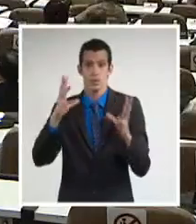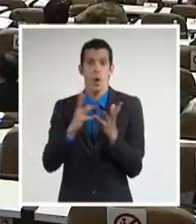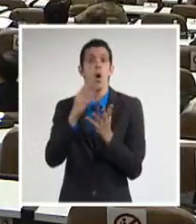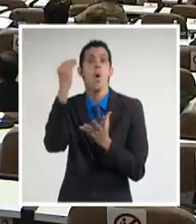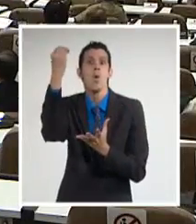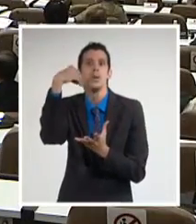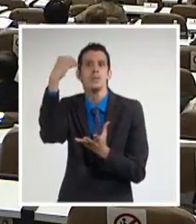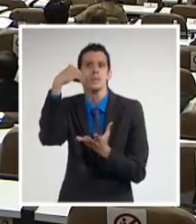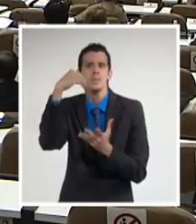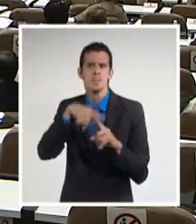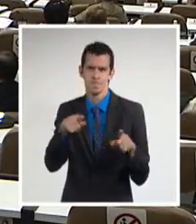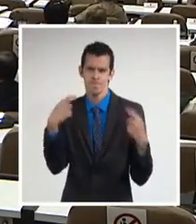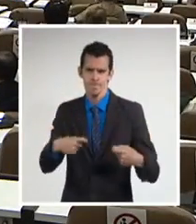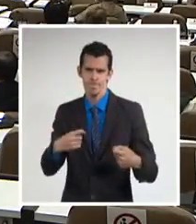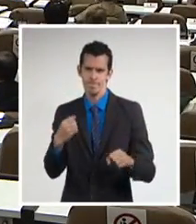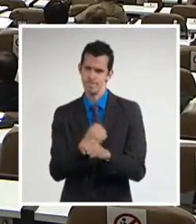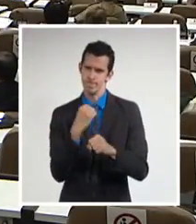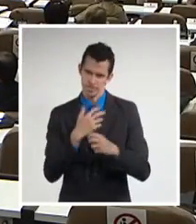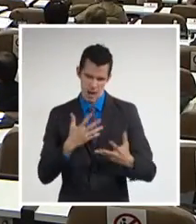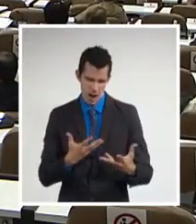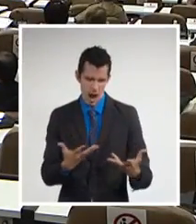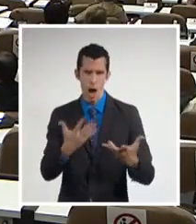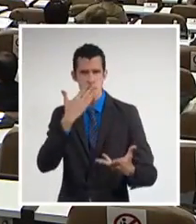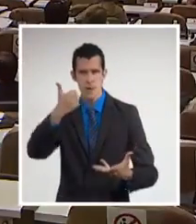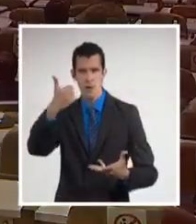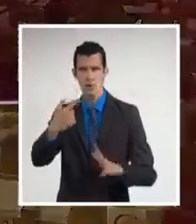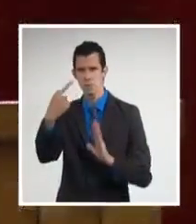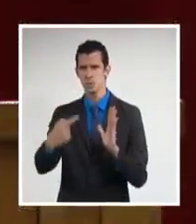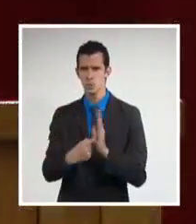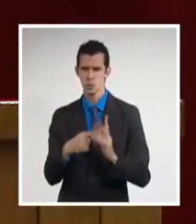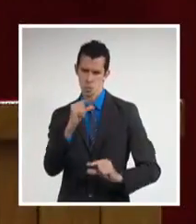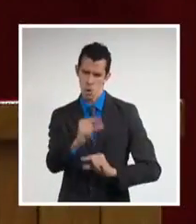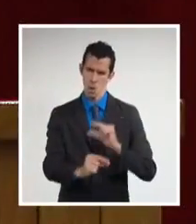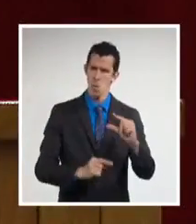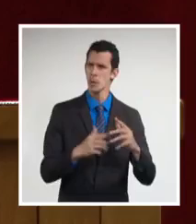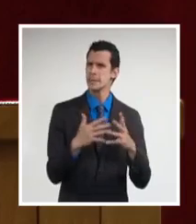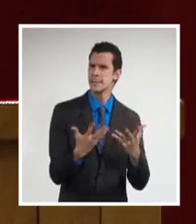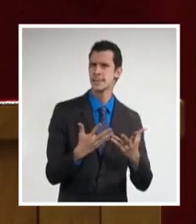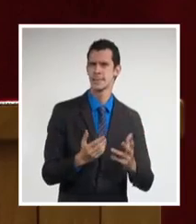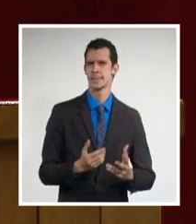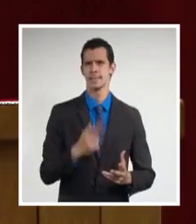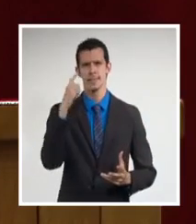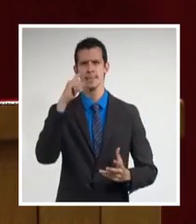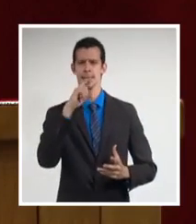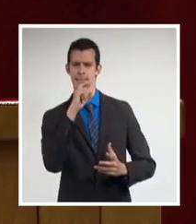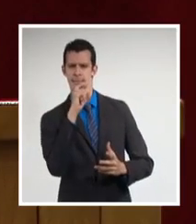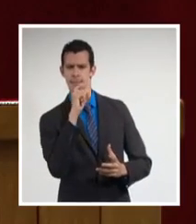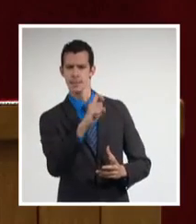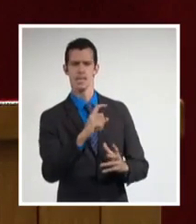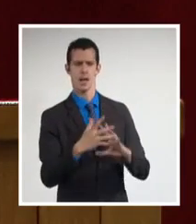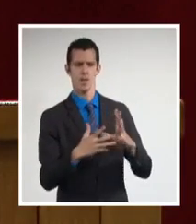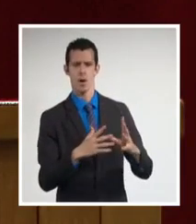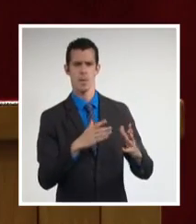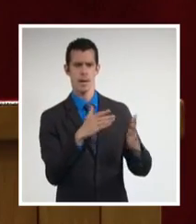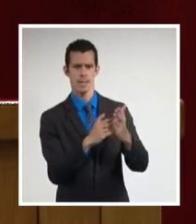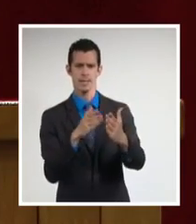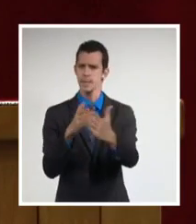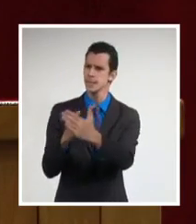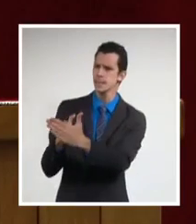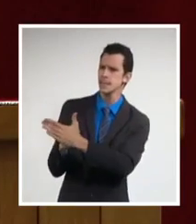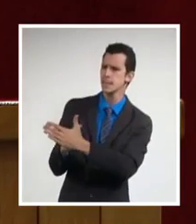Sometidos a un constante intento de desmontaje del socialismo cubano, desde presupuestos supuestamente de izquierda o progresistas,